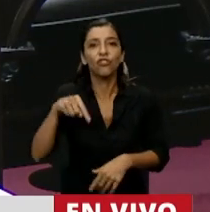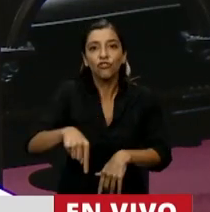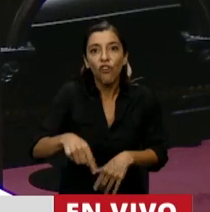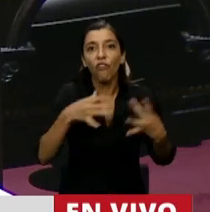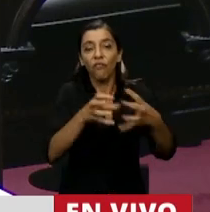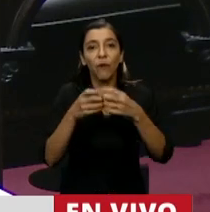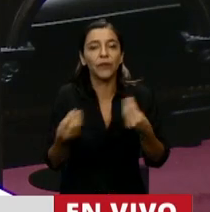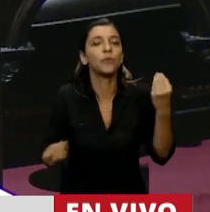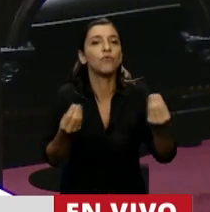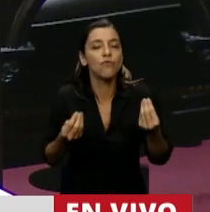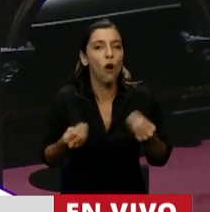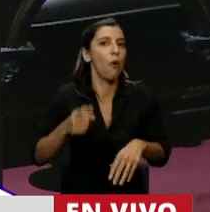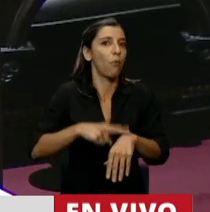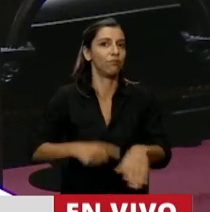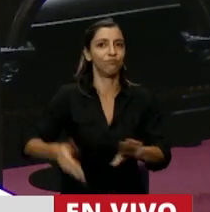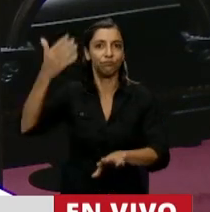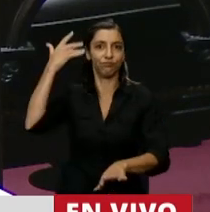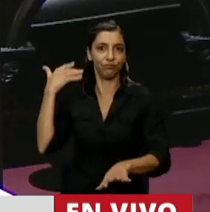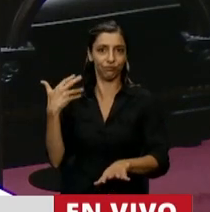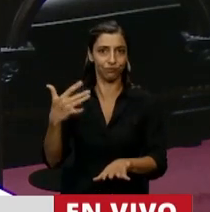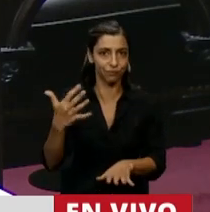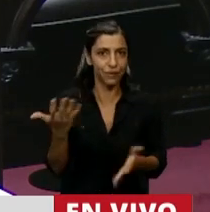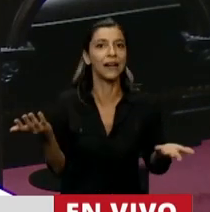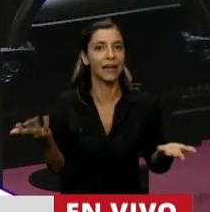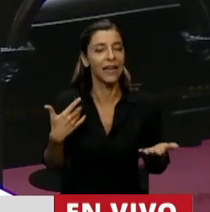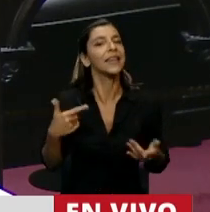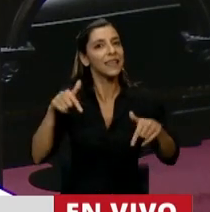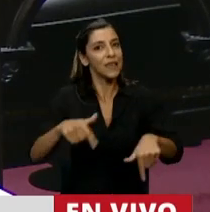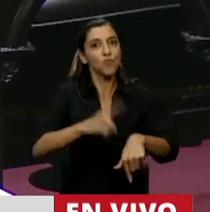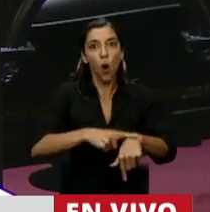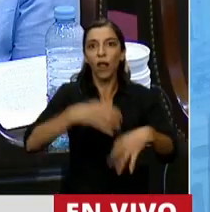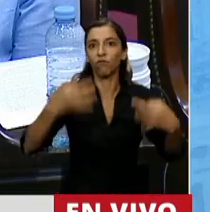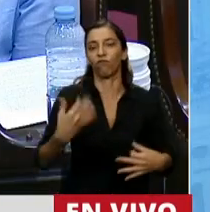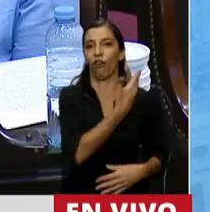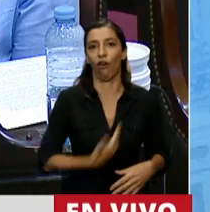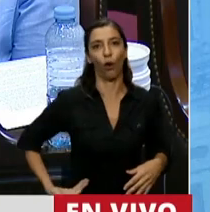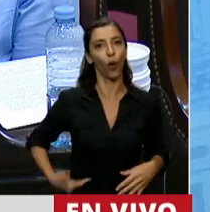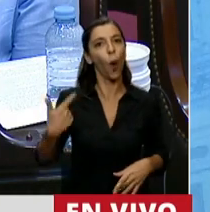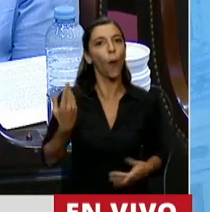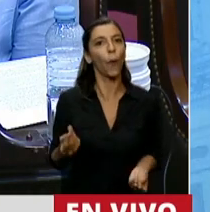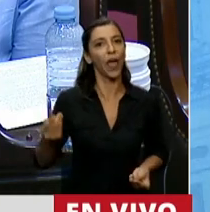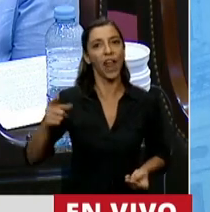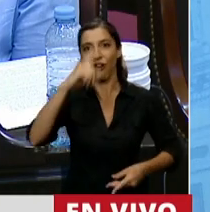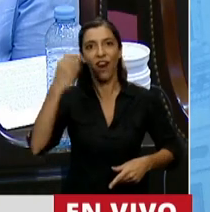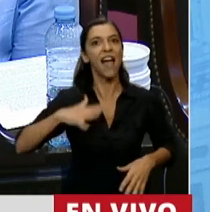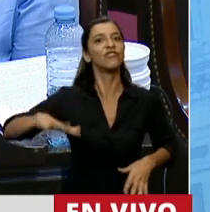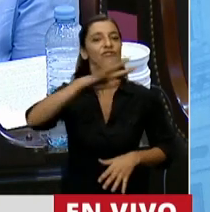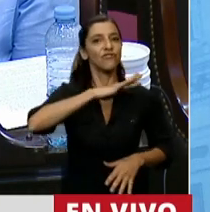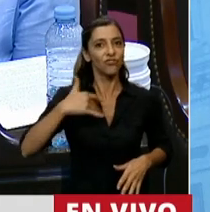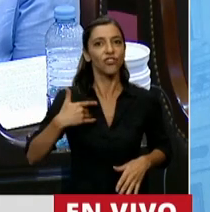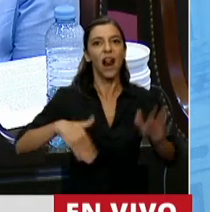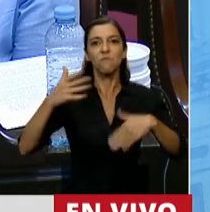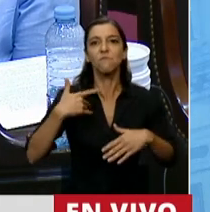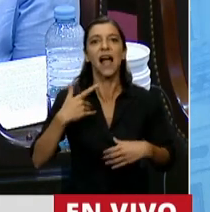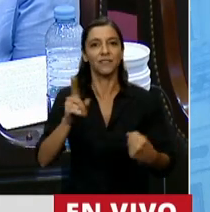que llegamos hasta acá porque tenemos un gobierno nacional, popular, democrático y feminista,